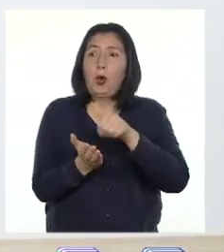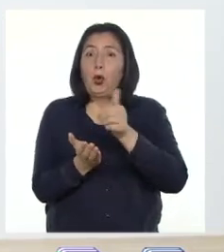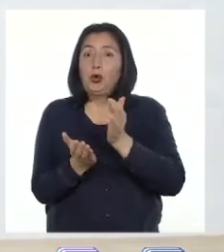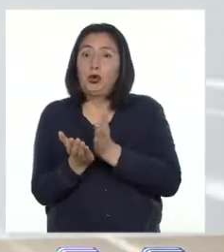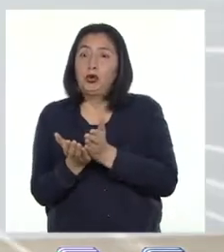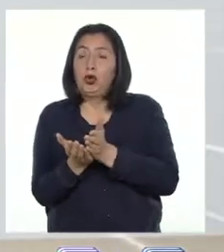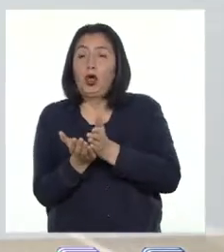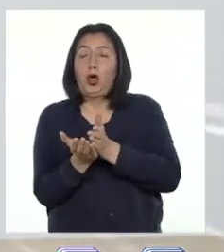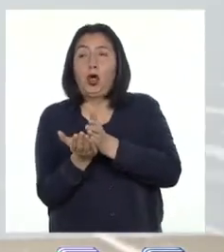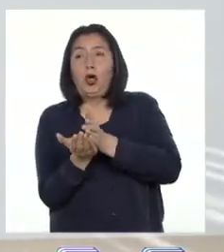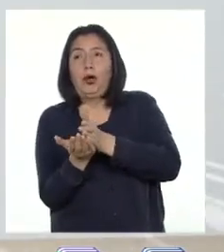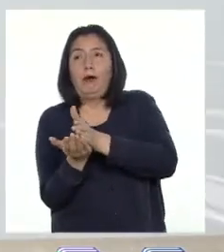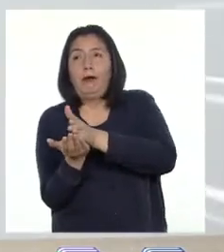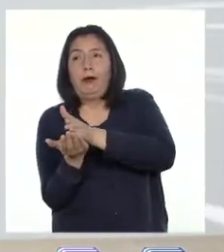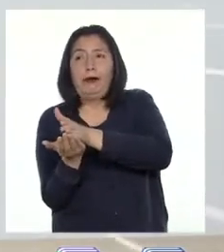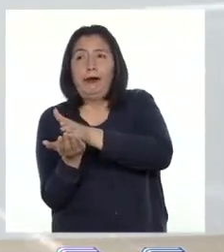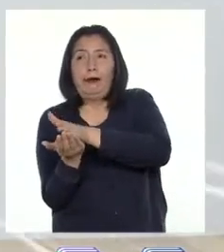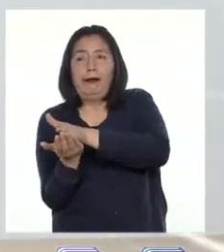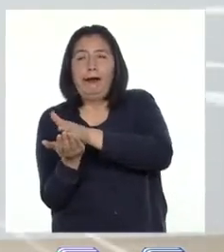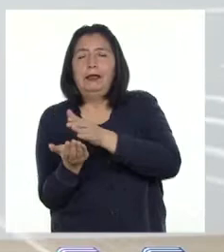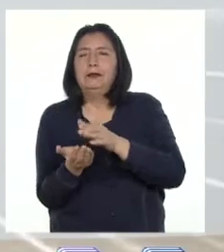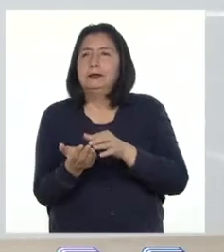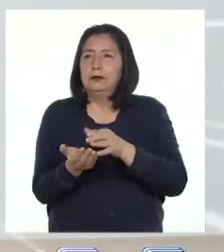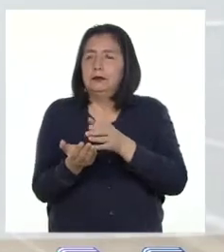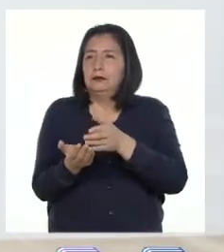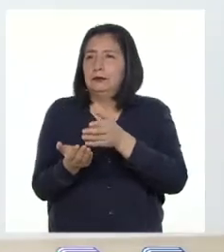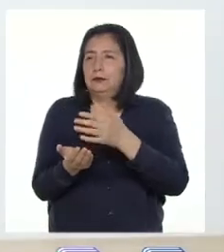curva para el otro lado, para el otro lado, para el otro lado. Y